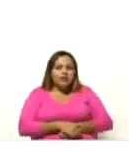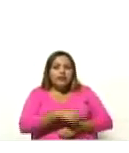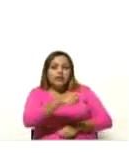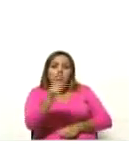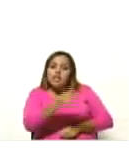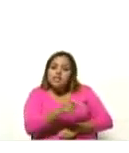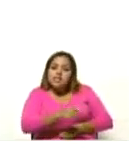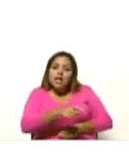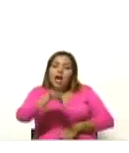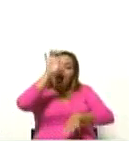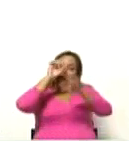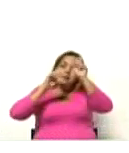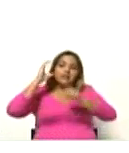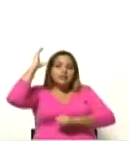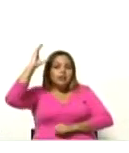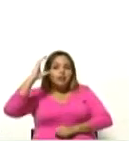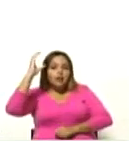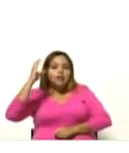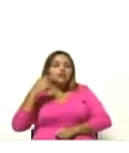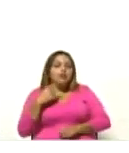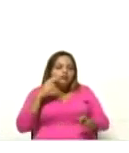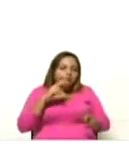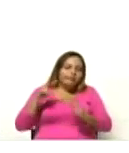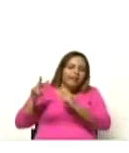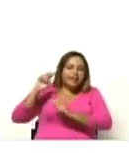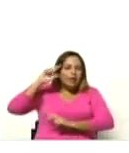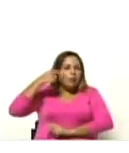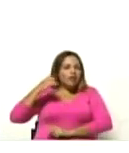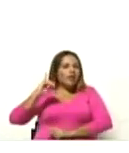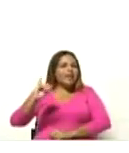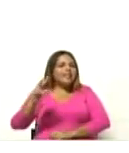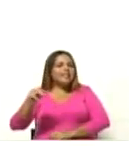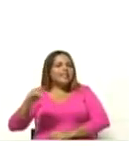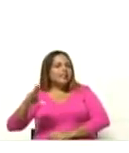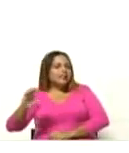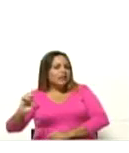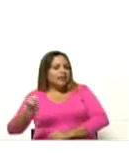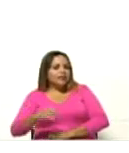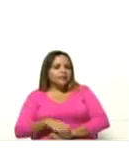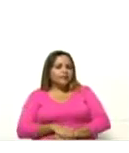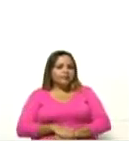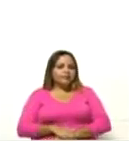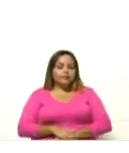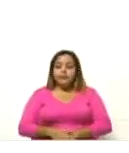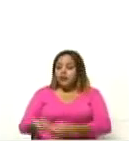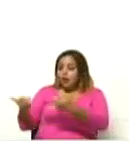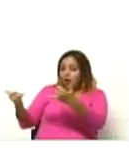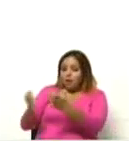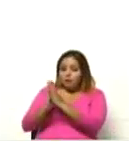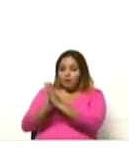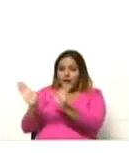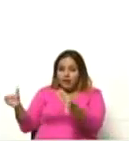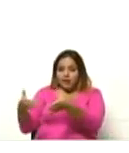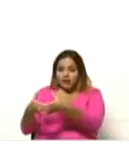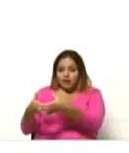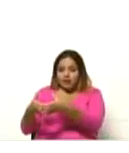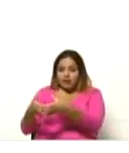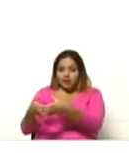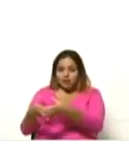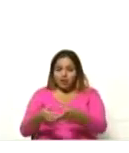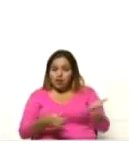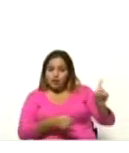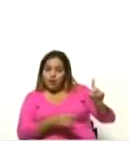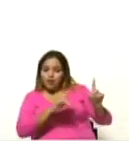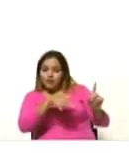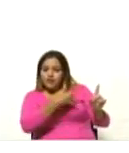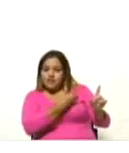necesito estar capacitado. Vuelvo la mirada al INSE. Vamos a pasarle a pedirme equipo de producción. Que no vamos a la